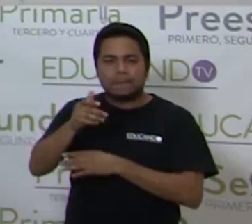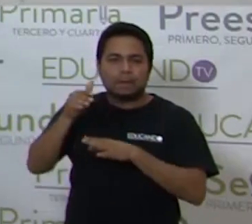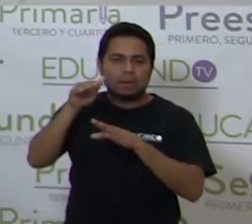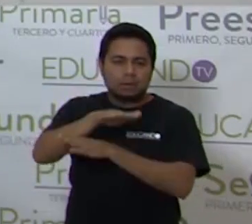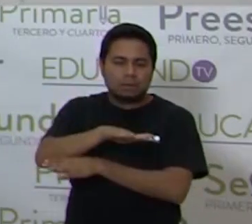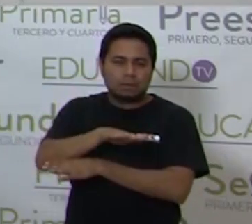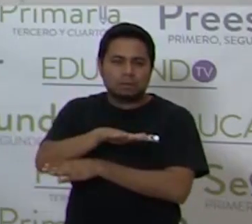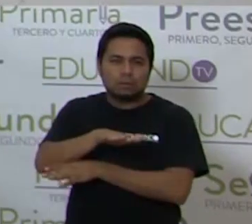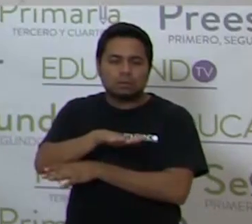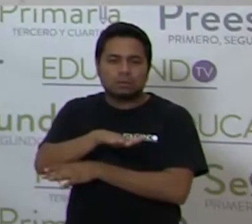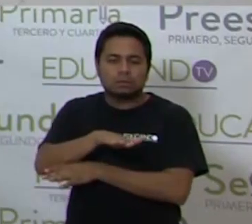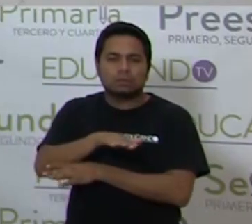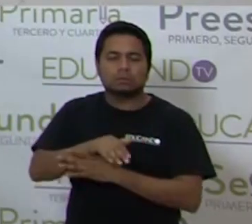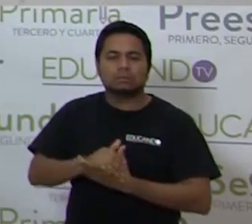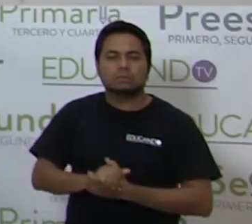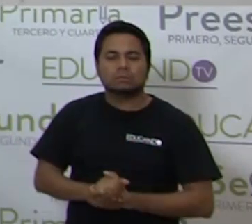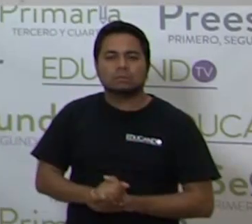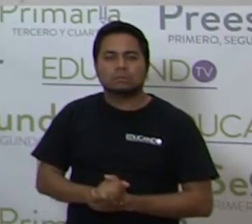relativo a